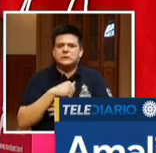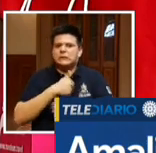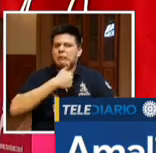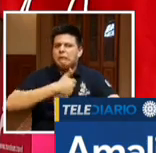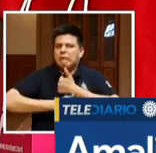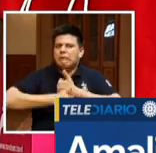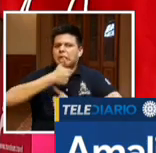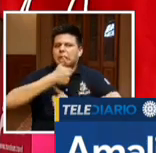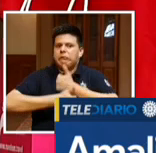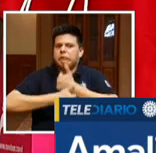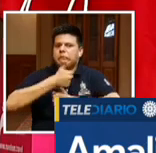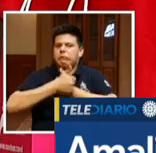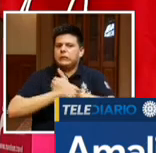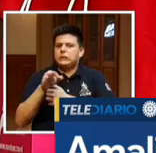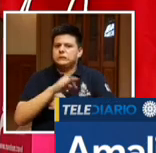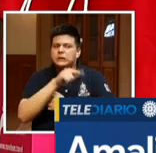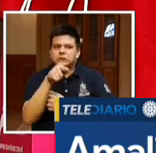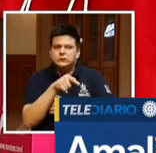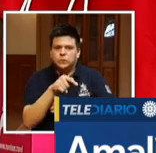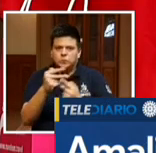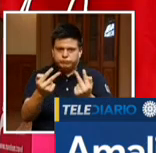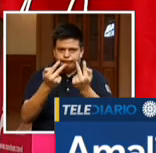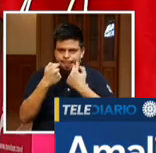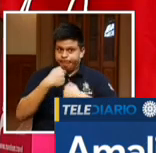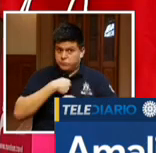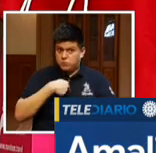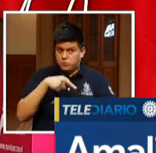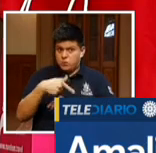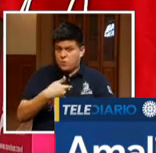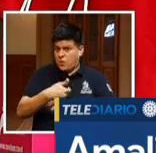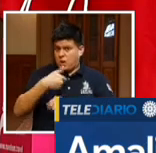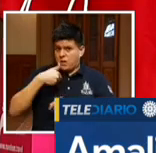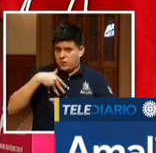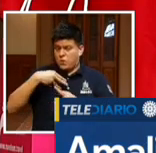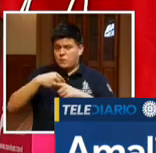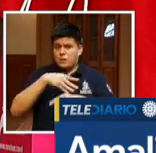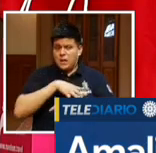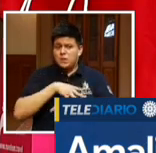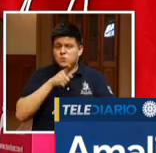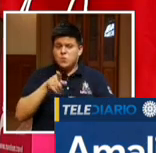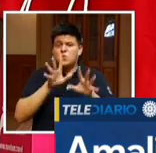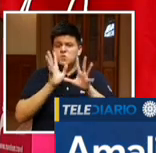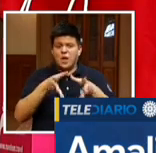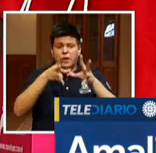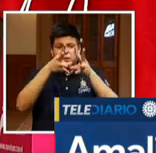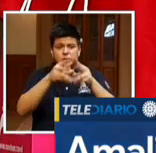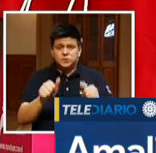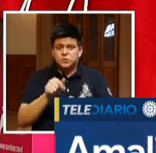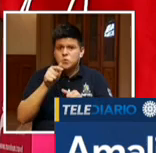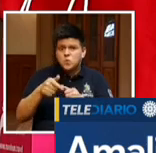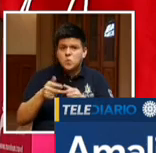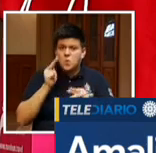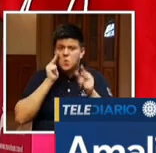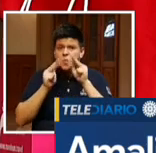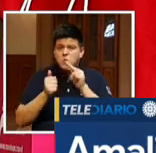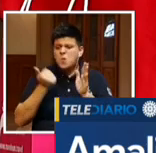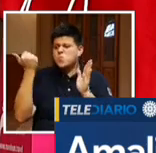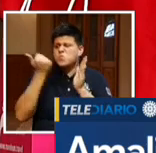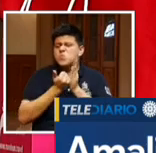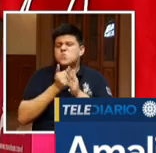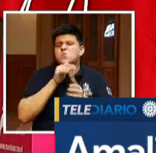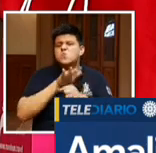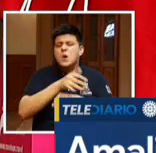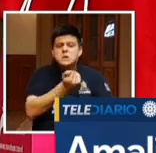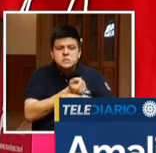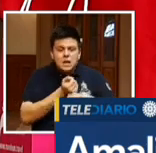escuchando, estás recuperando de COVID o tuviste COVID y ya estás recuperado y tienes esos grupos sanguíneos, por